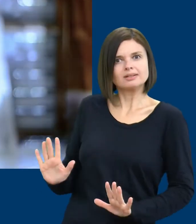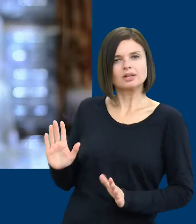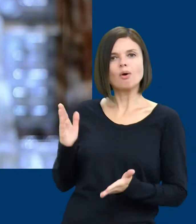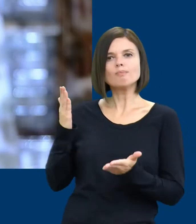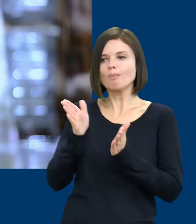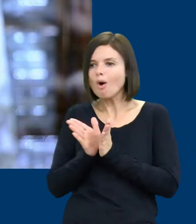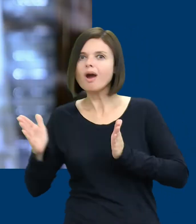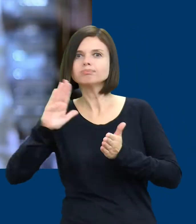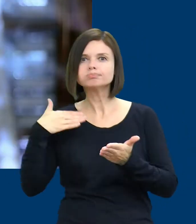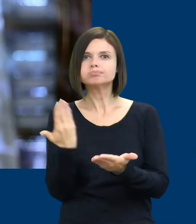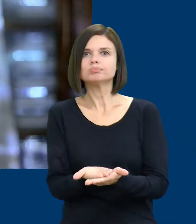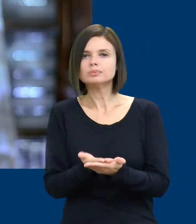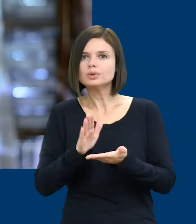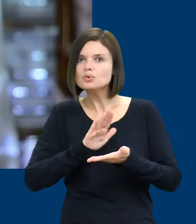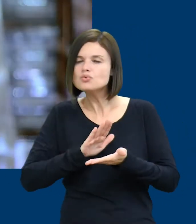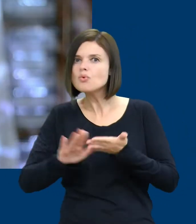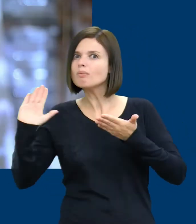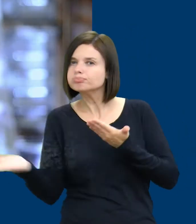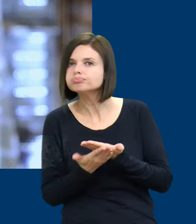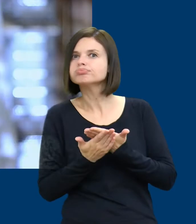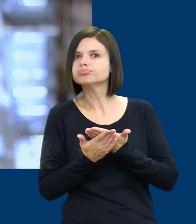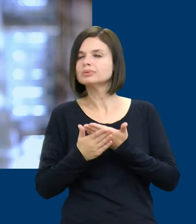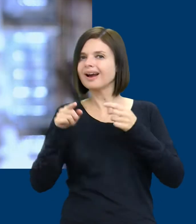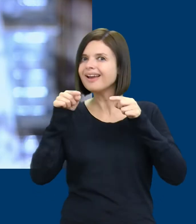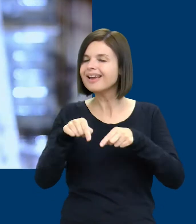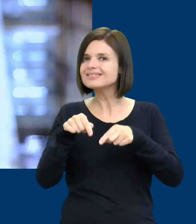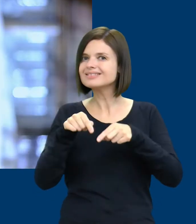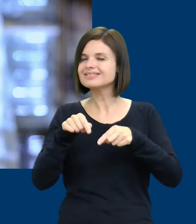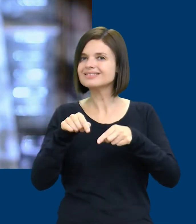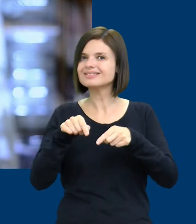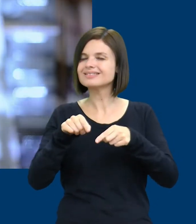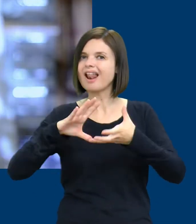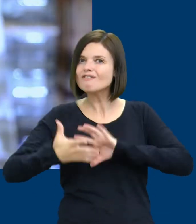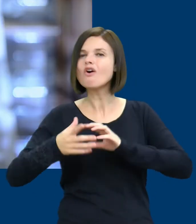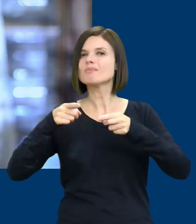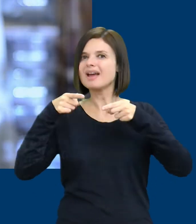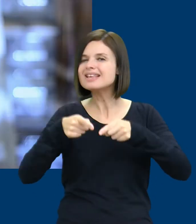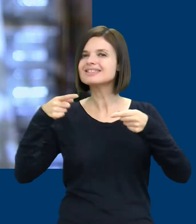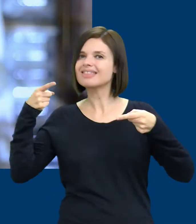para defenderse, para proponer algo alternativo, que me parece que eso es lo, ahí está